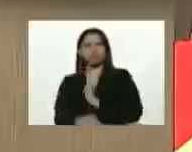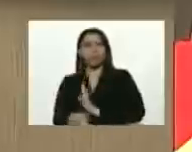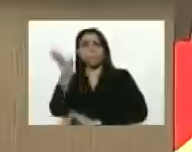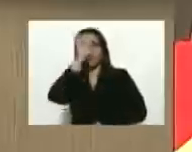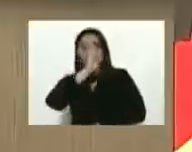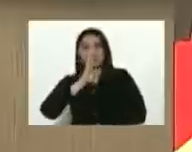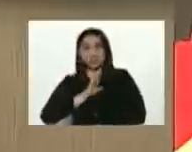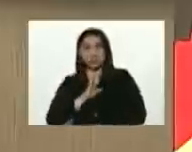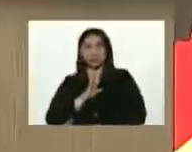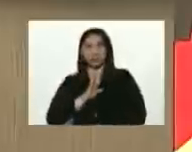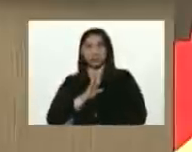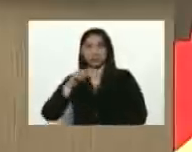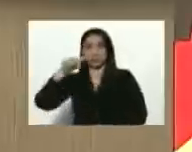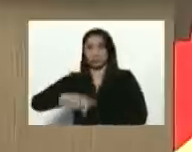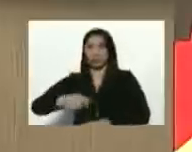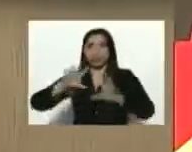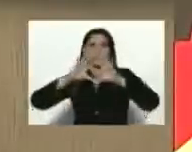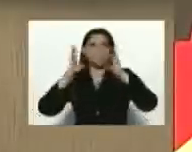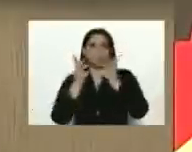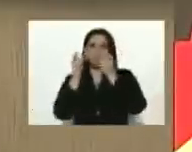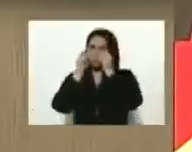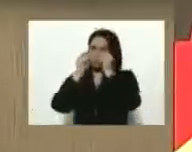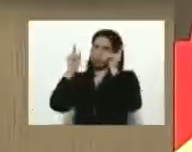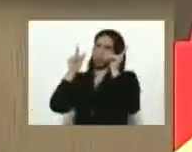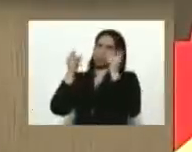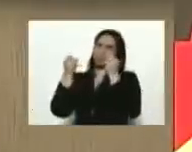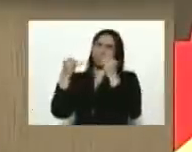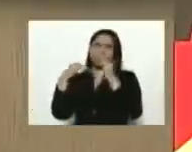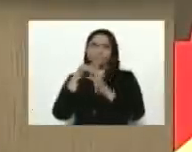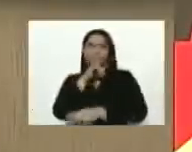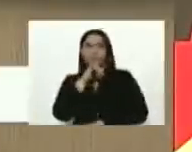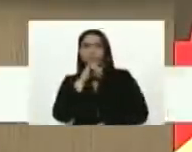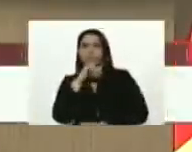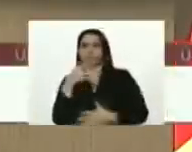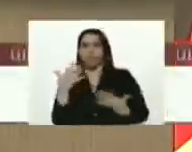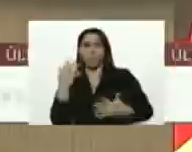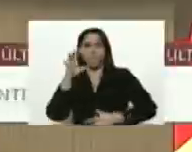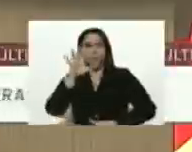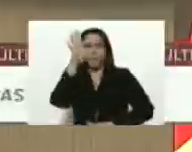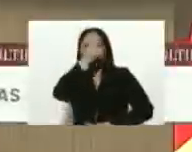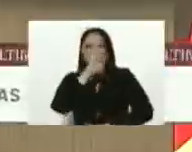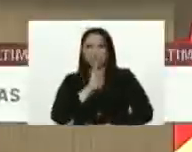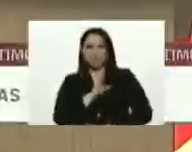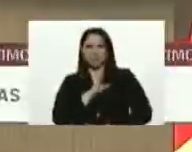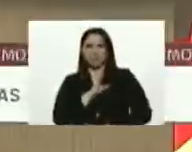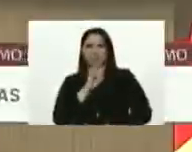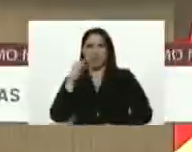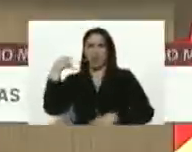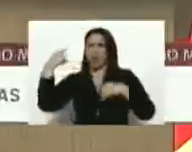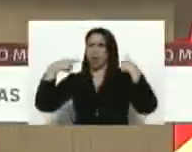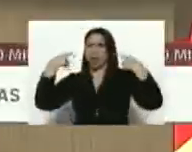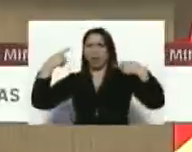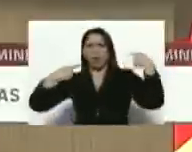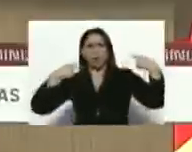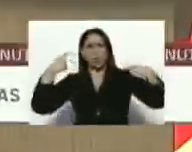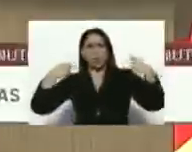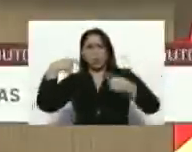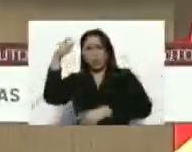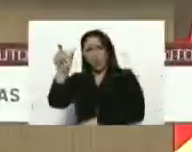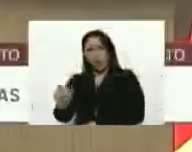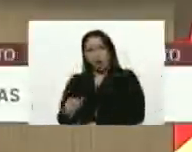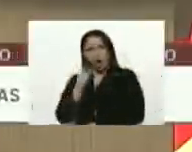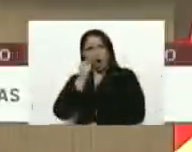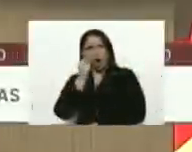Y hoy, bueno, el mundo ha sido sorprendido con muchas noticias desde este país. La locura del señor Bolsonaro ha